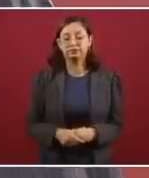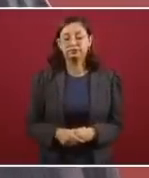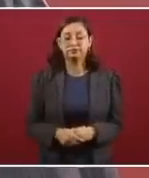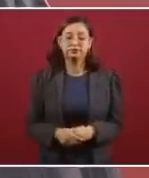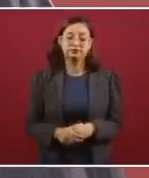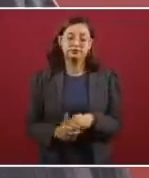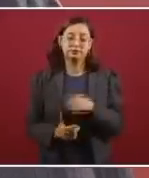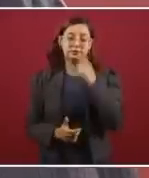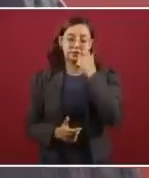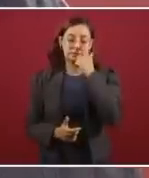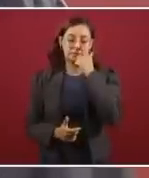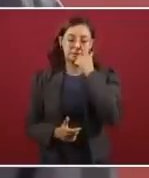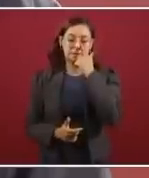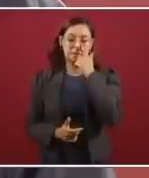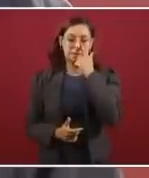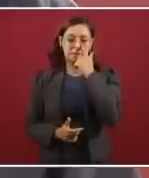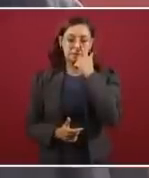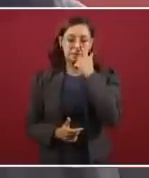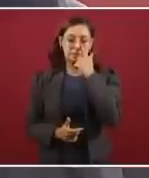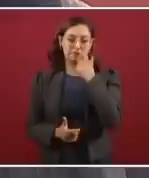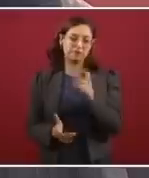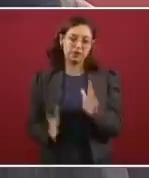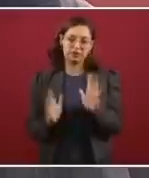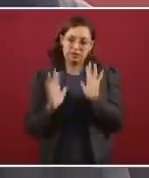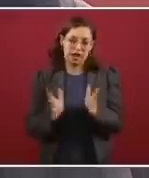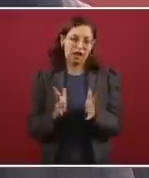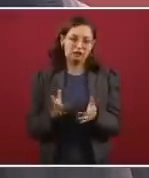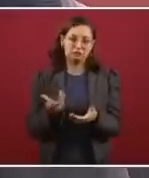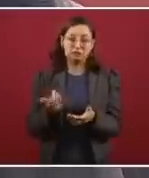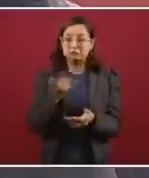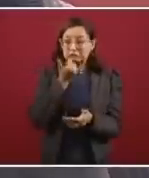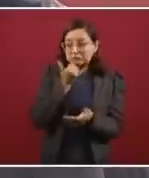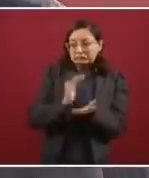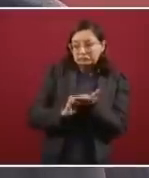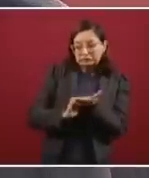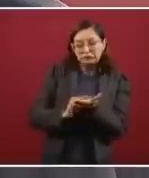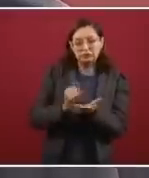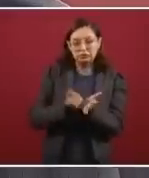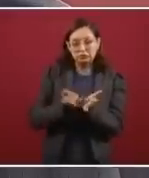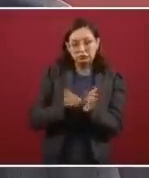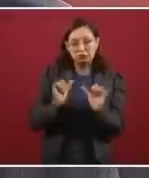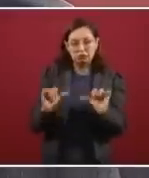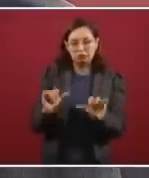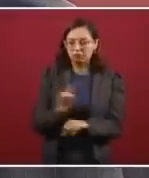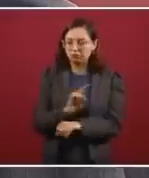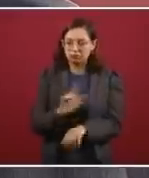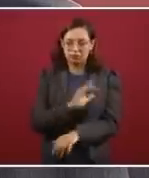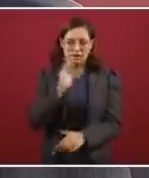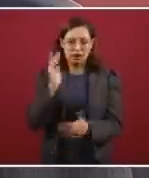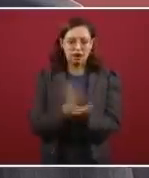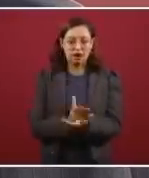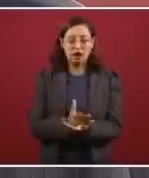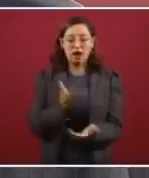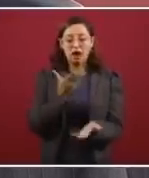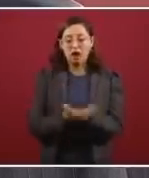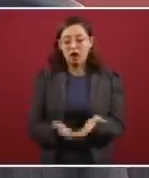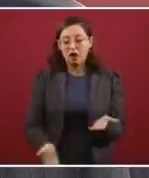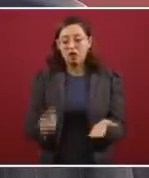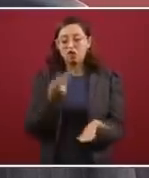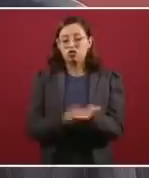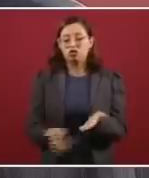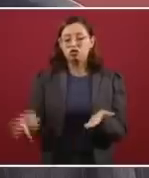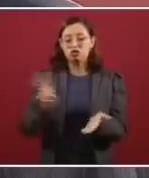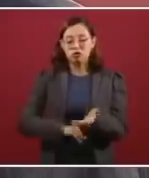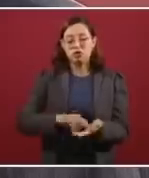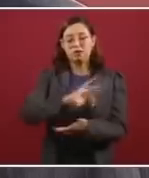Entonces ya eso se termina. Esto de la doble facturación o de la